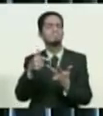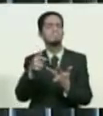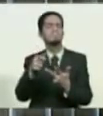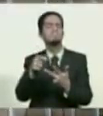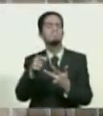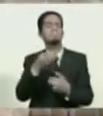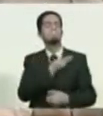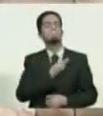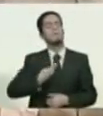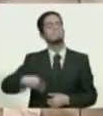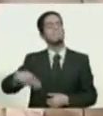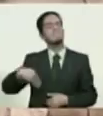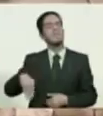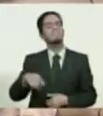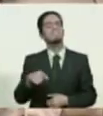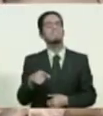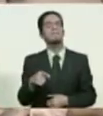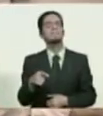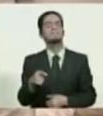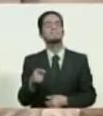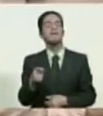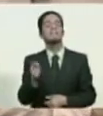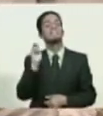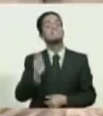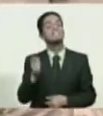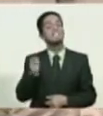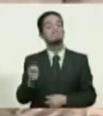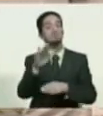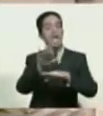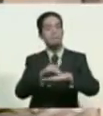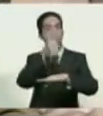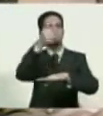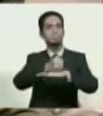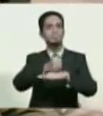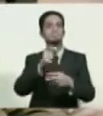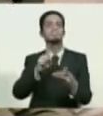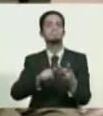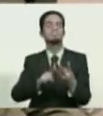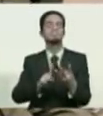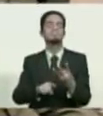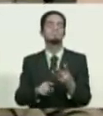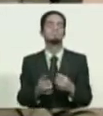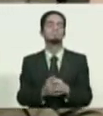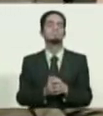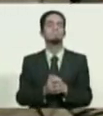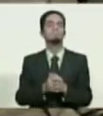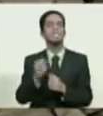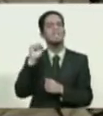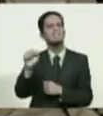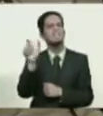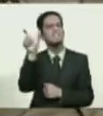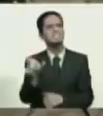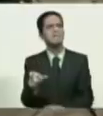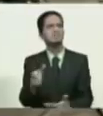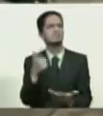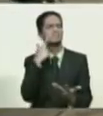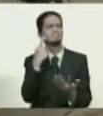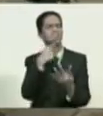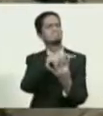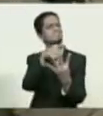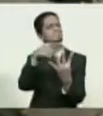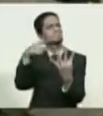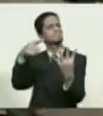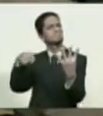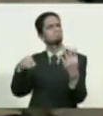Justicia. El asesinato del fiscal general de la República. El asesinato de decenas de